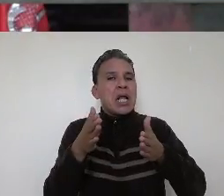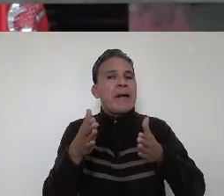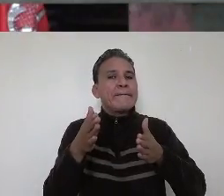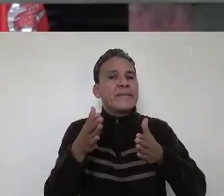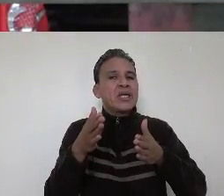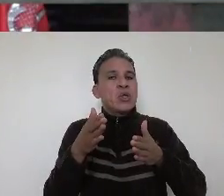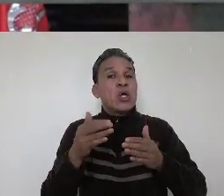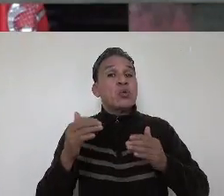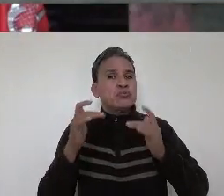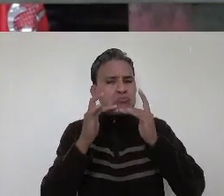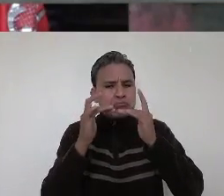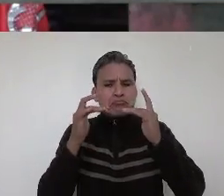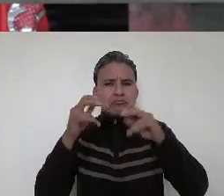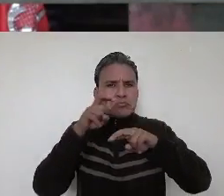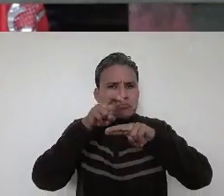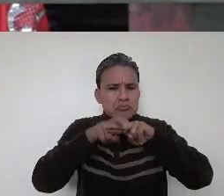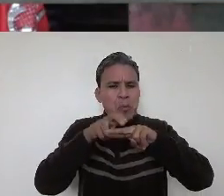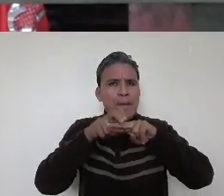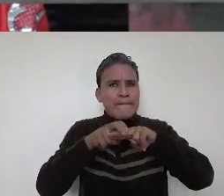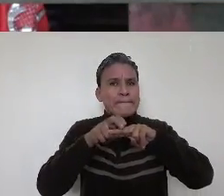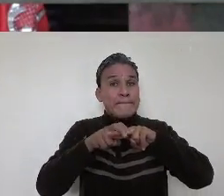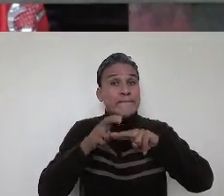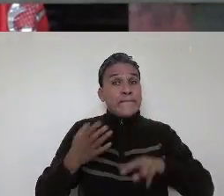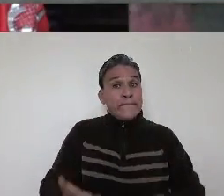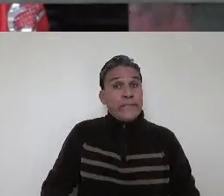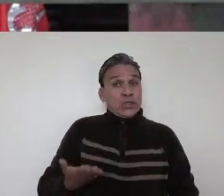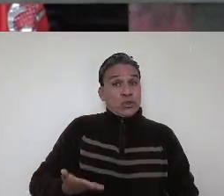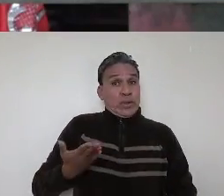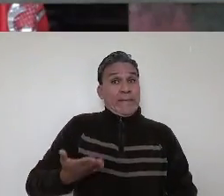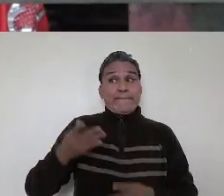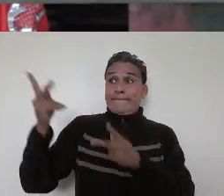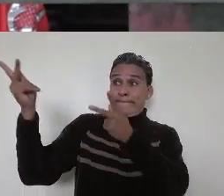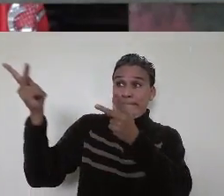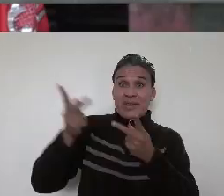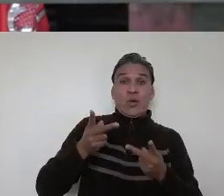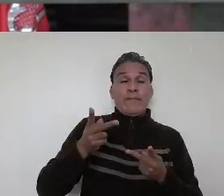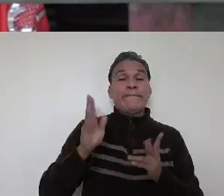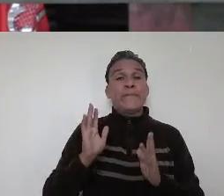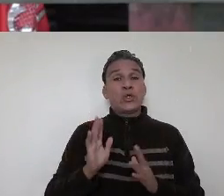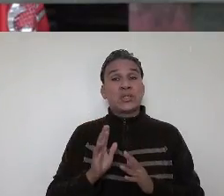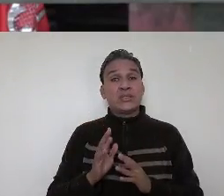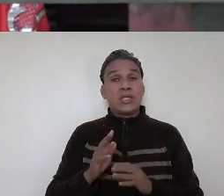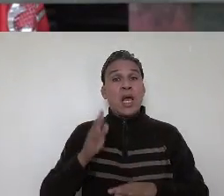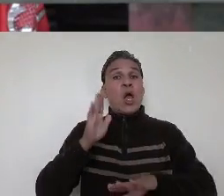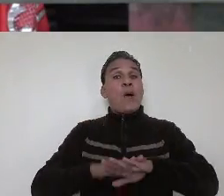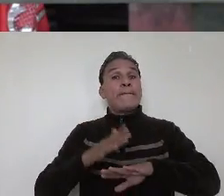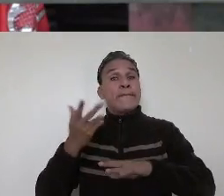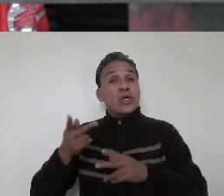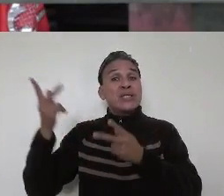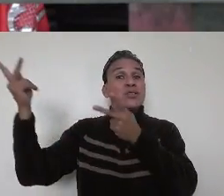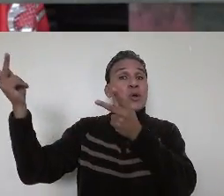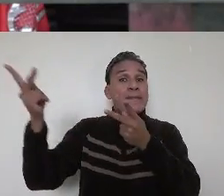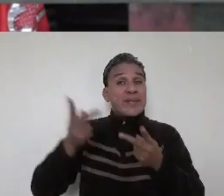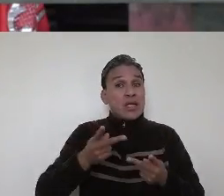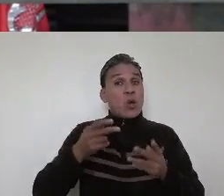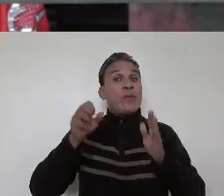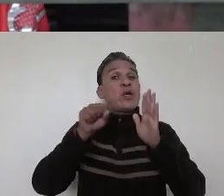puesto cualquiera, sino a un puesto de invitado de importancia, porque he sido invitado por el Padre Dios